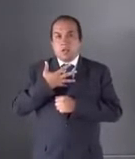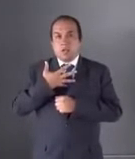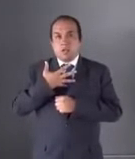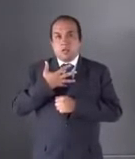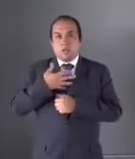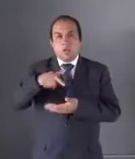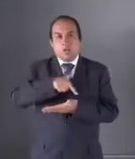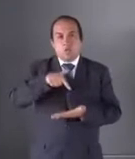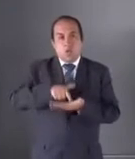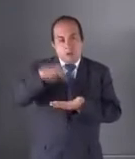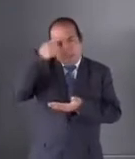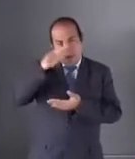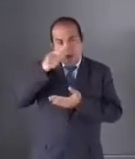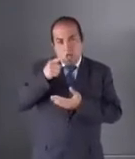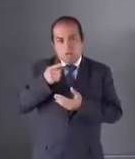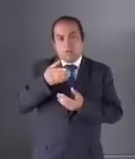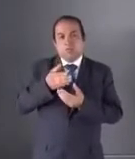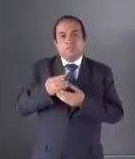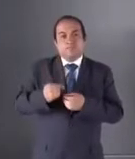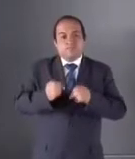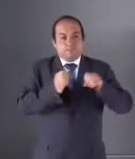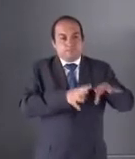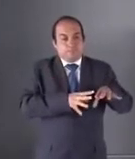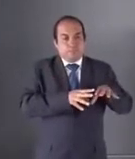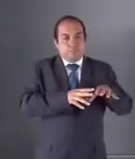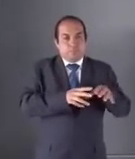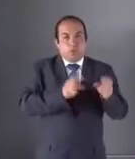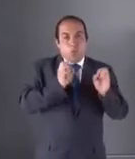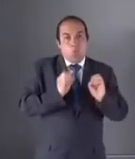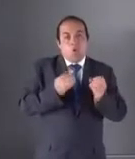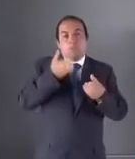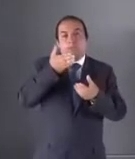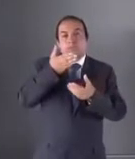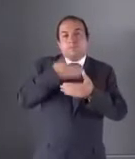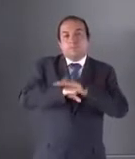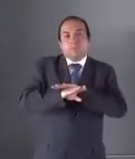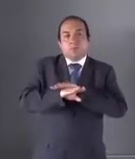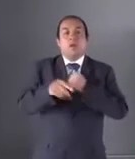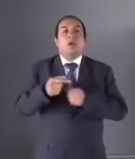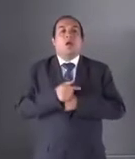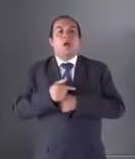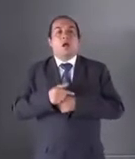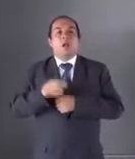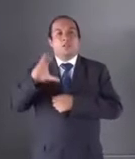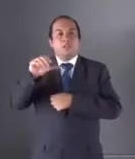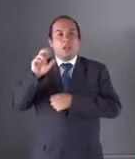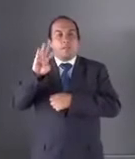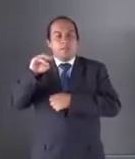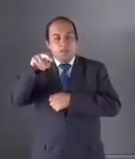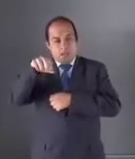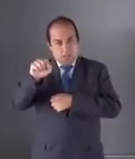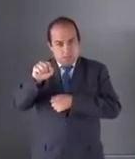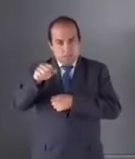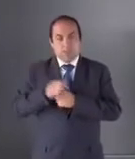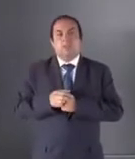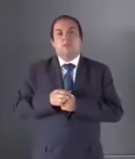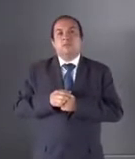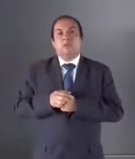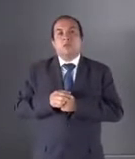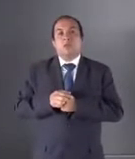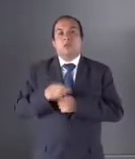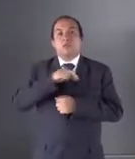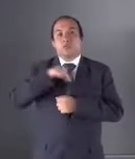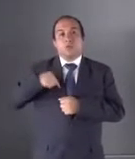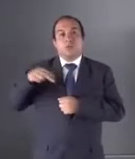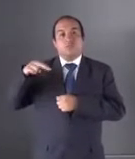de acceso a las cabinas. Y vamos a subir en estos momentos a la zona donde